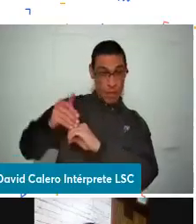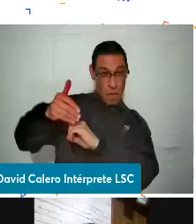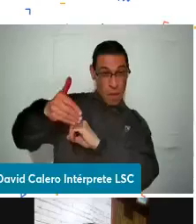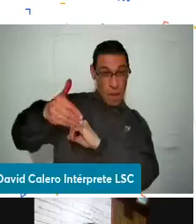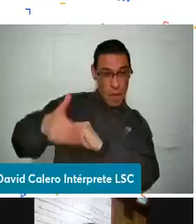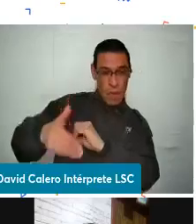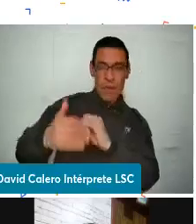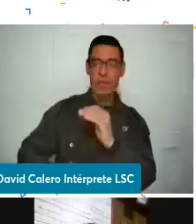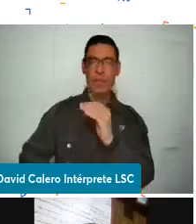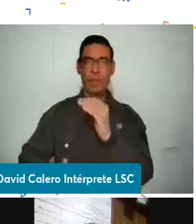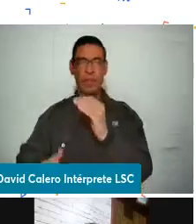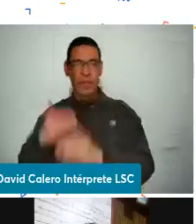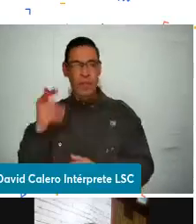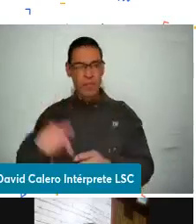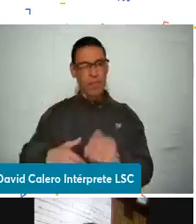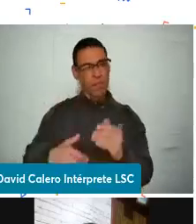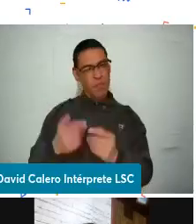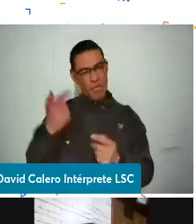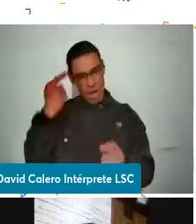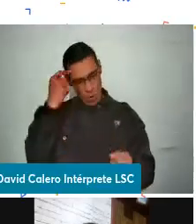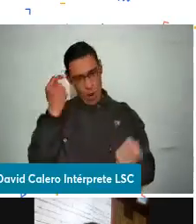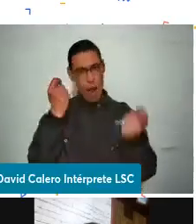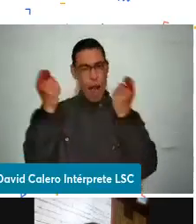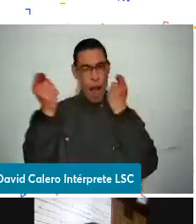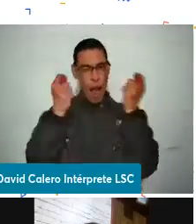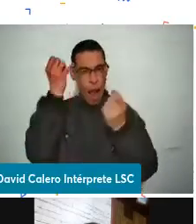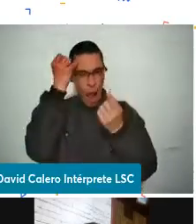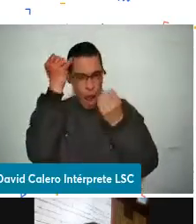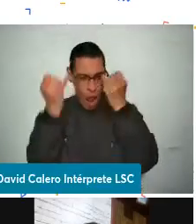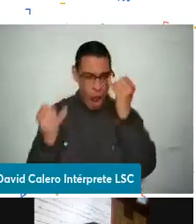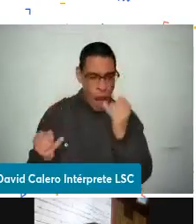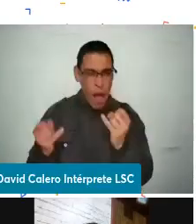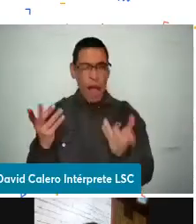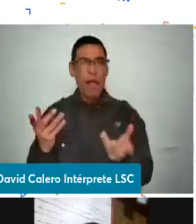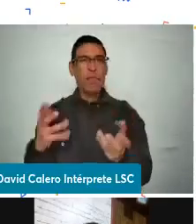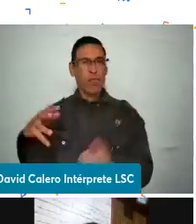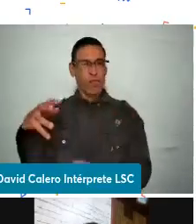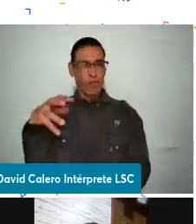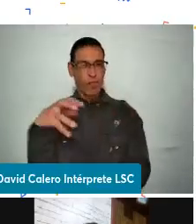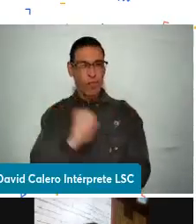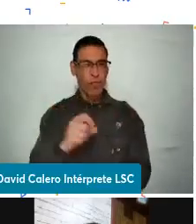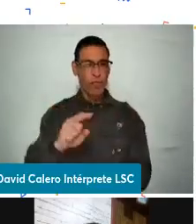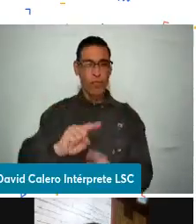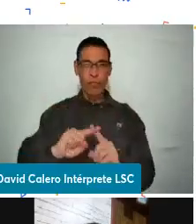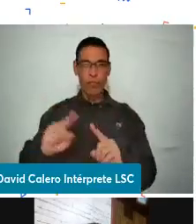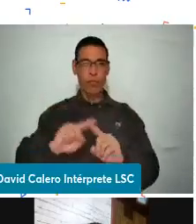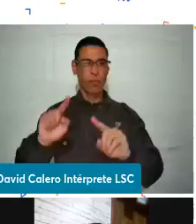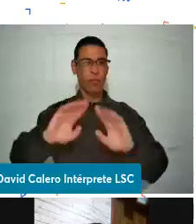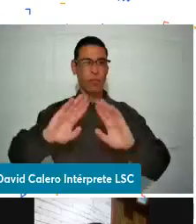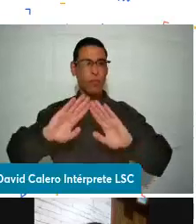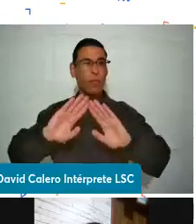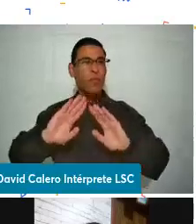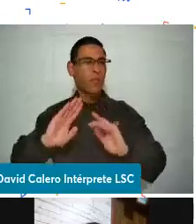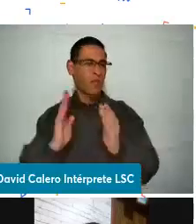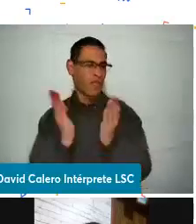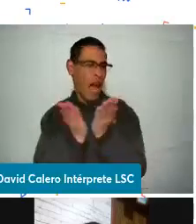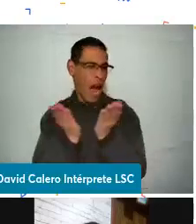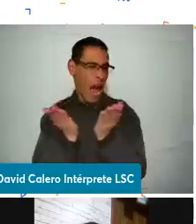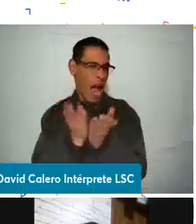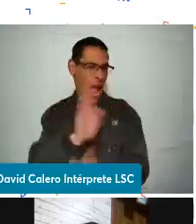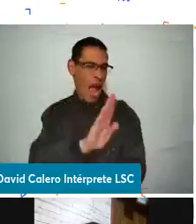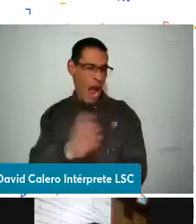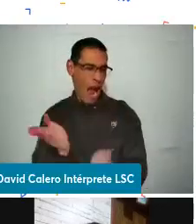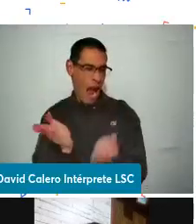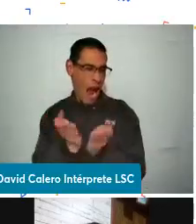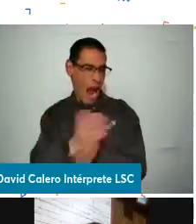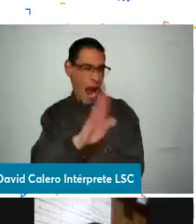de estrategias, encontramos que nuestros estudiantes tenían dificultades